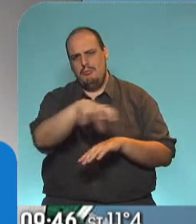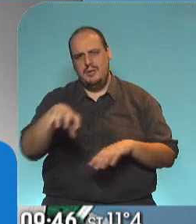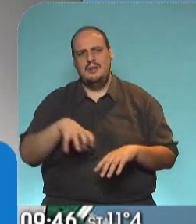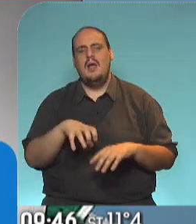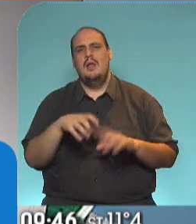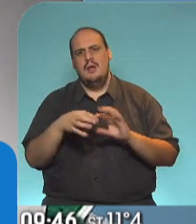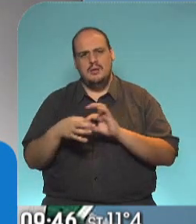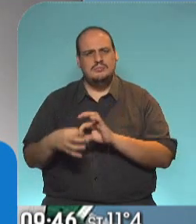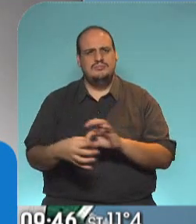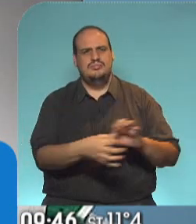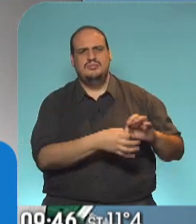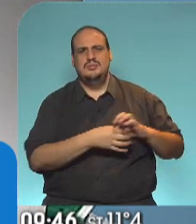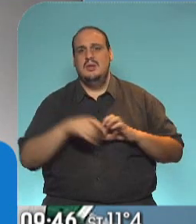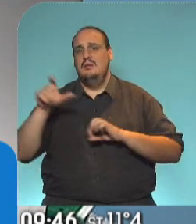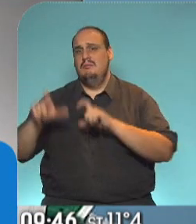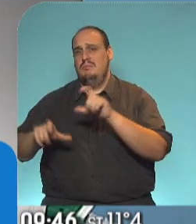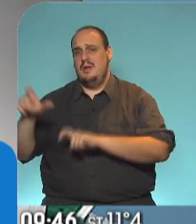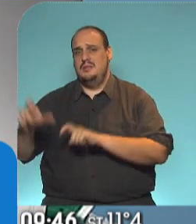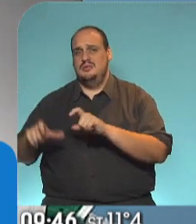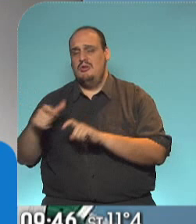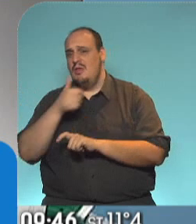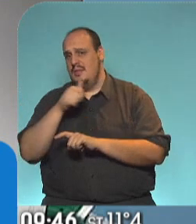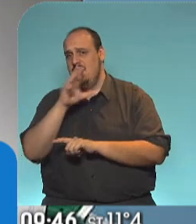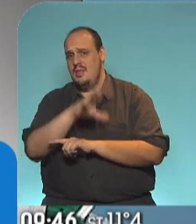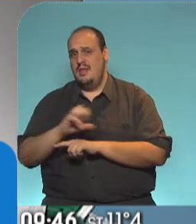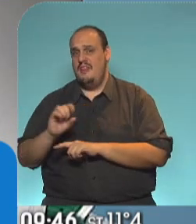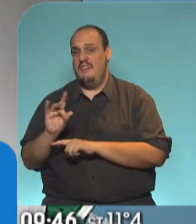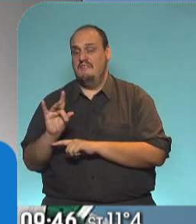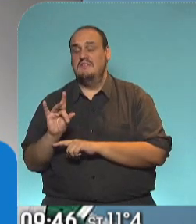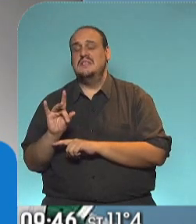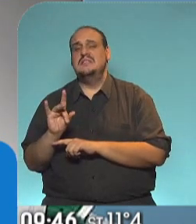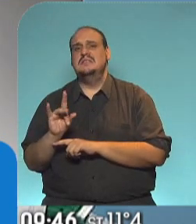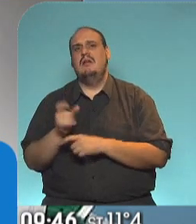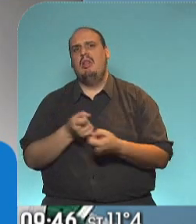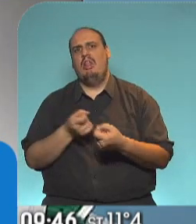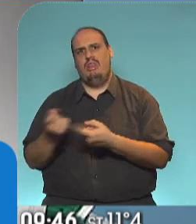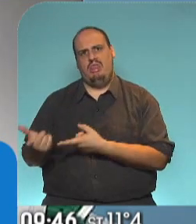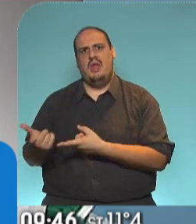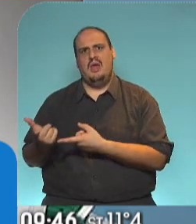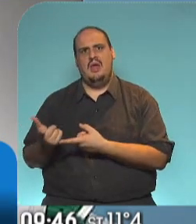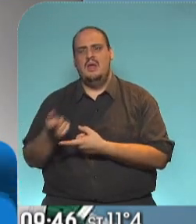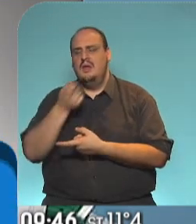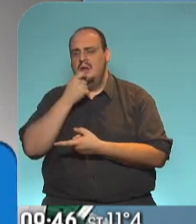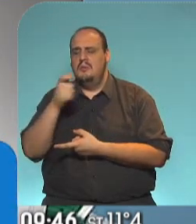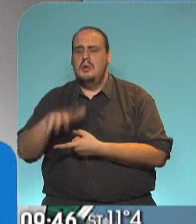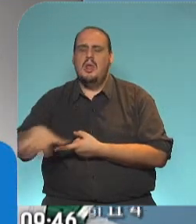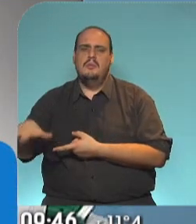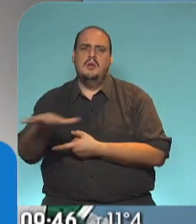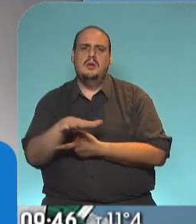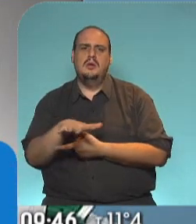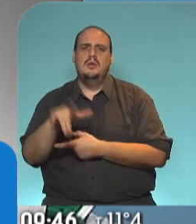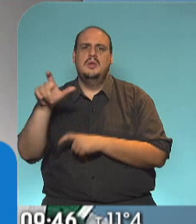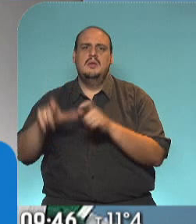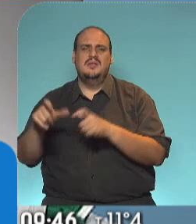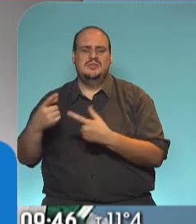a las personas que más dificultades tienen para acceder a la medicación especialmente las poblaciones que están con